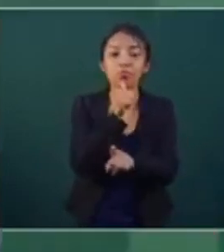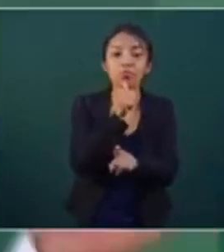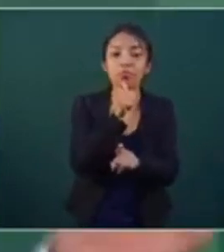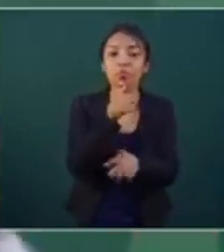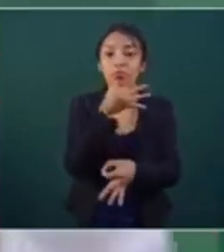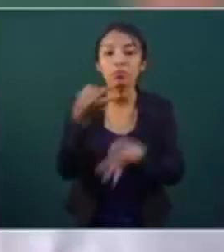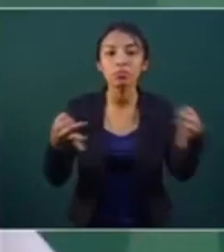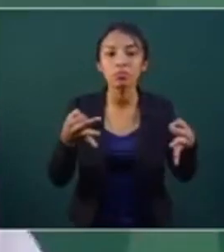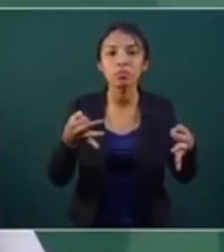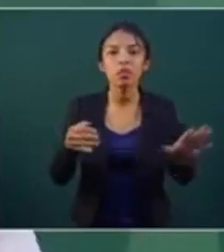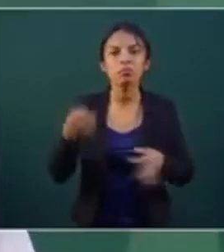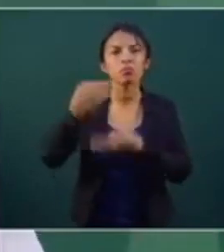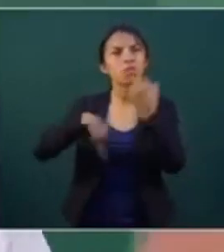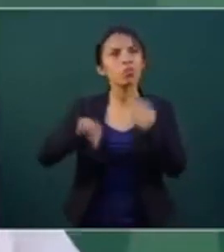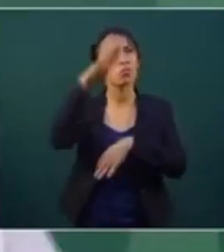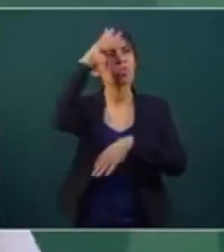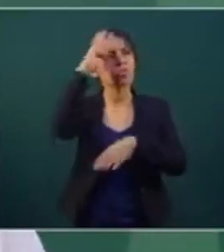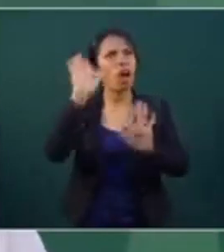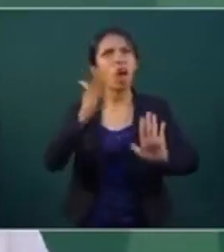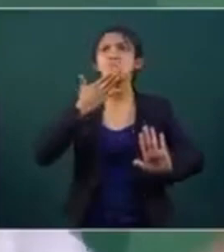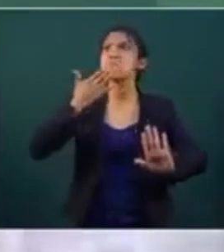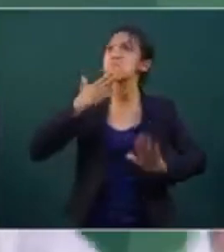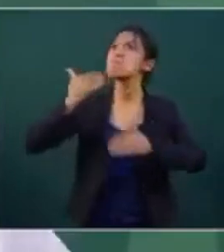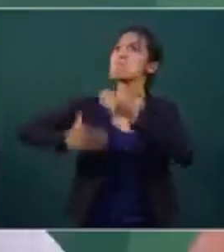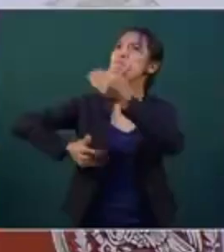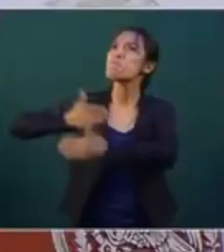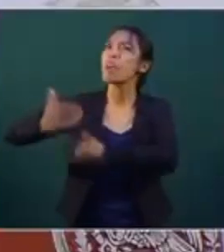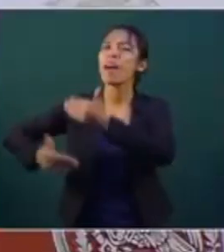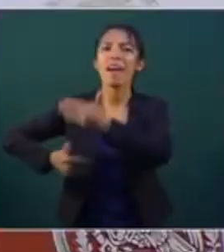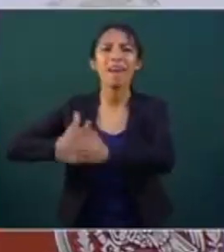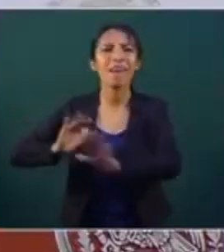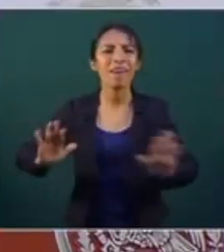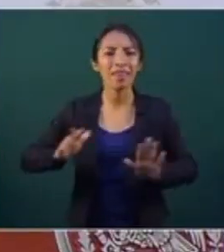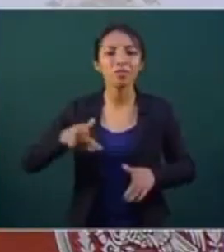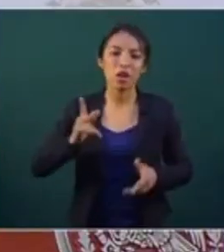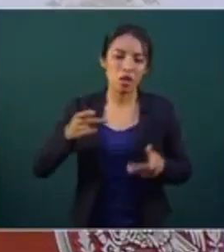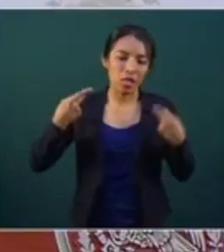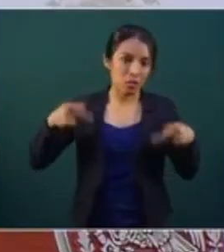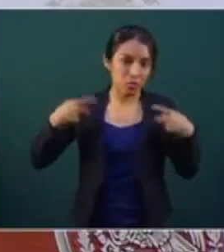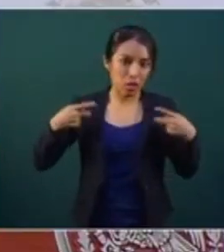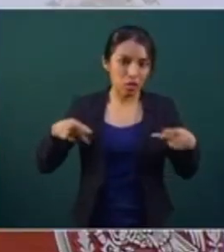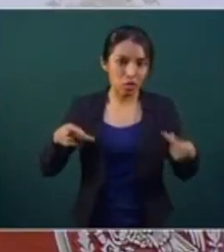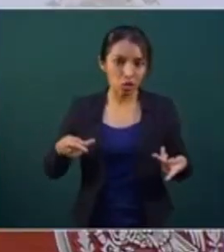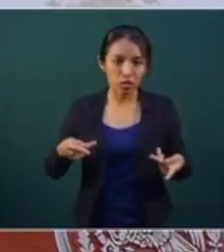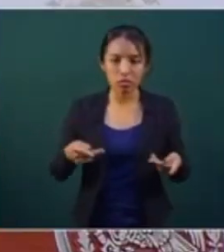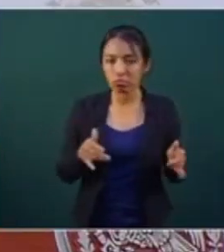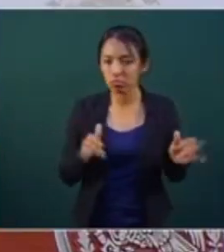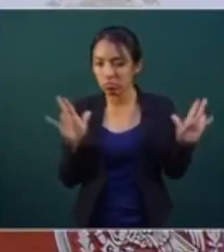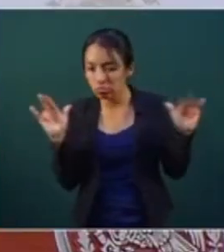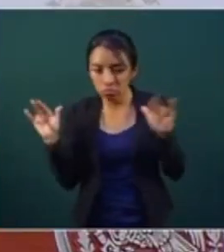puede estar pensando que todo va muy bien, o la gente lo sabe, porque la gente pues es muy avispada,